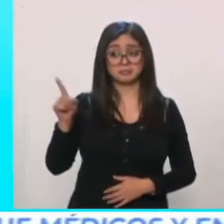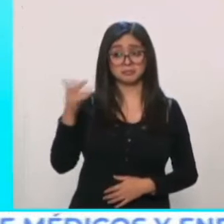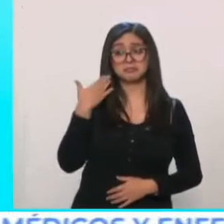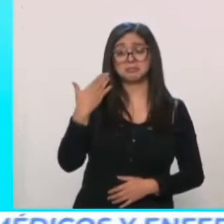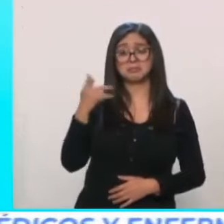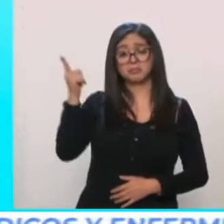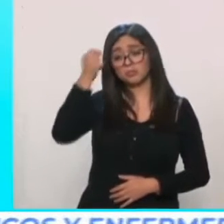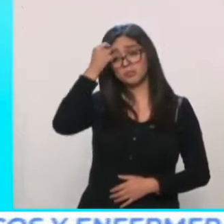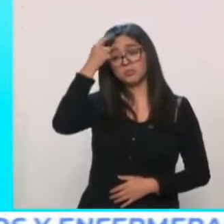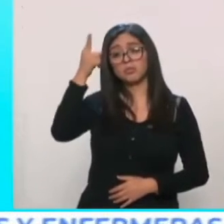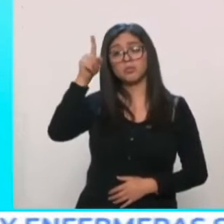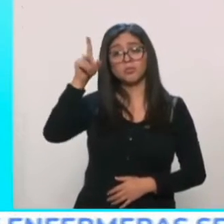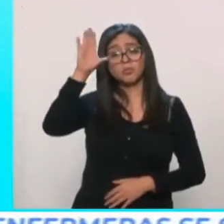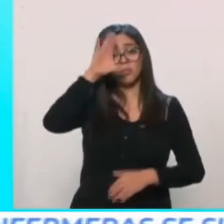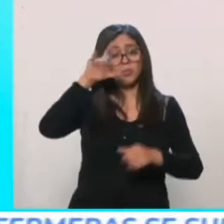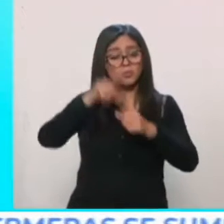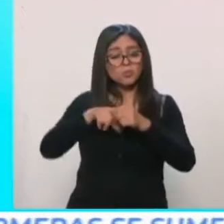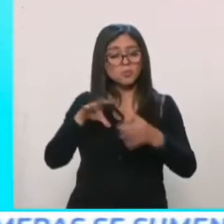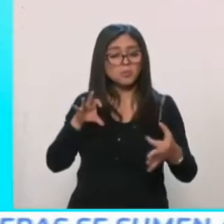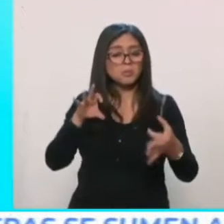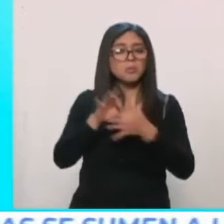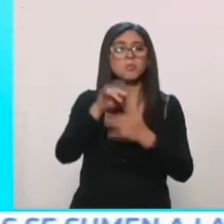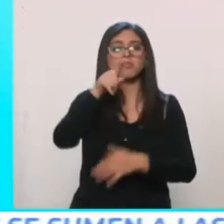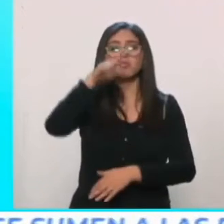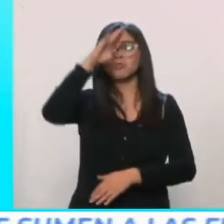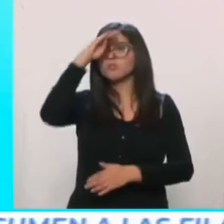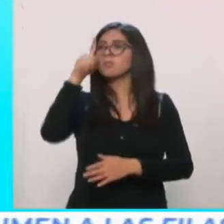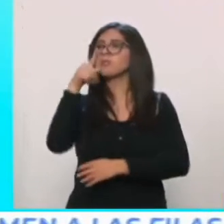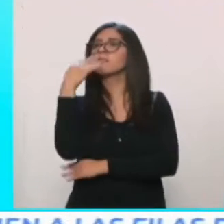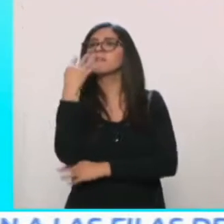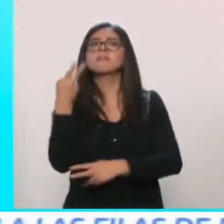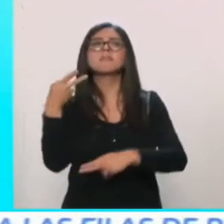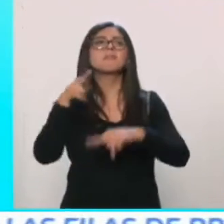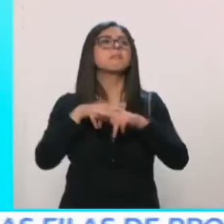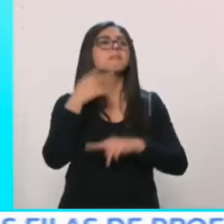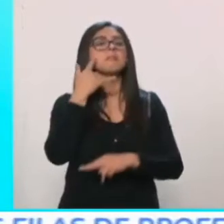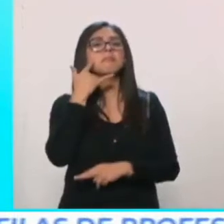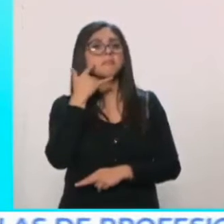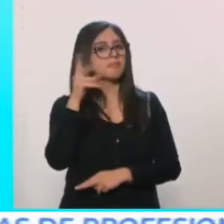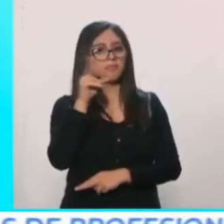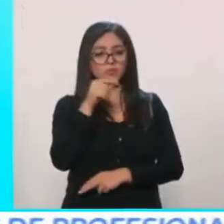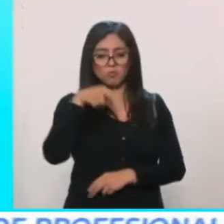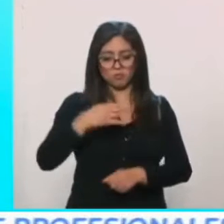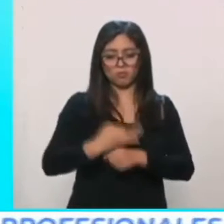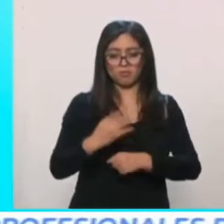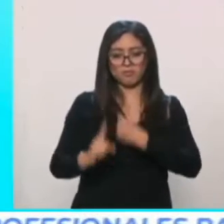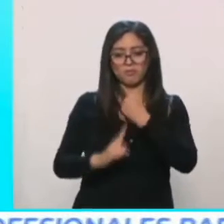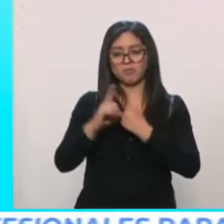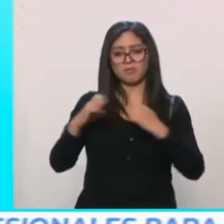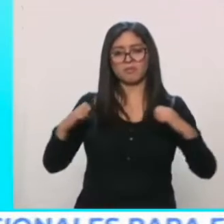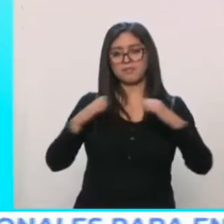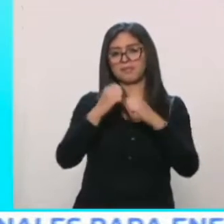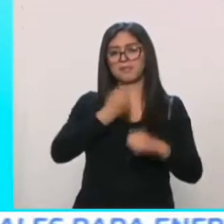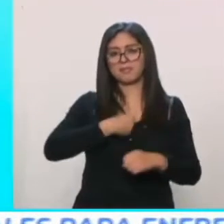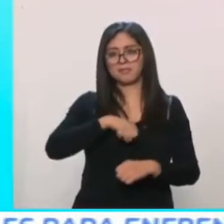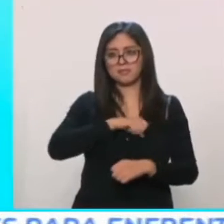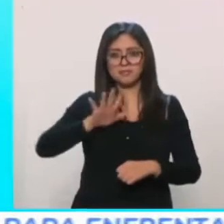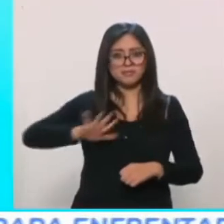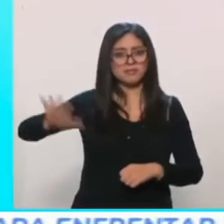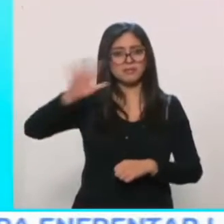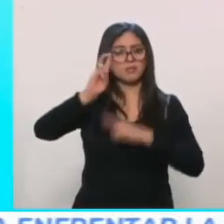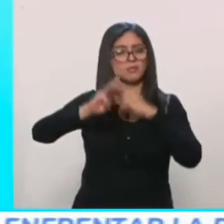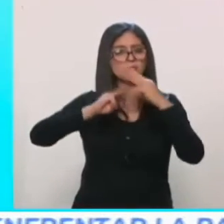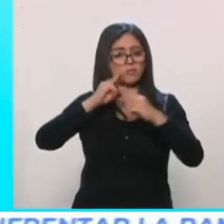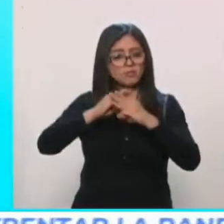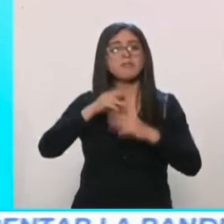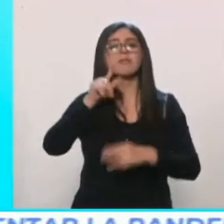el entretenimiento y bueno, más cuando estamos hablando de este tiempo de contingencia a nivel mundial. Secretario, ministro, si les parece, vamos a explicarle a